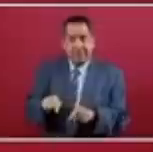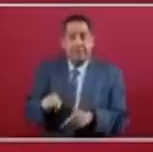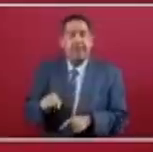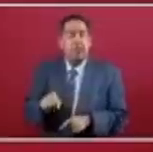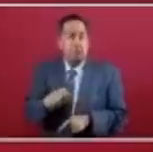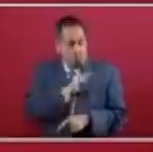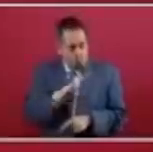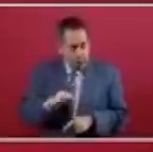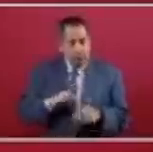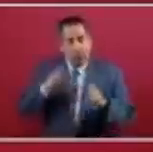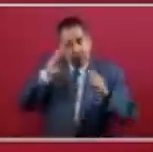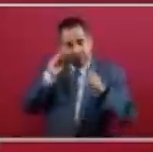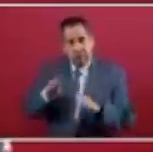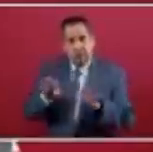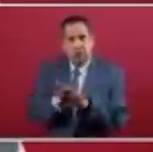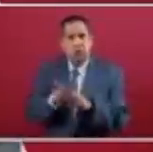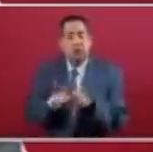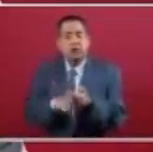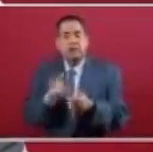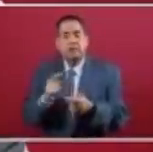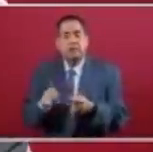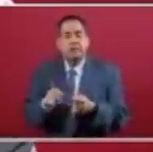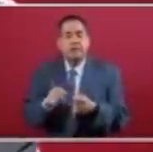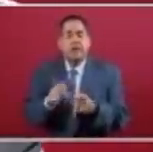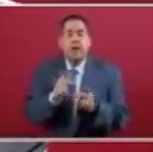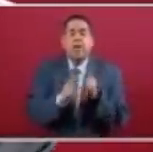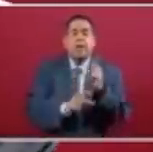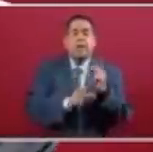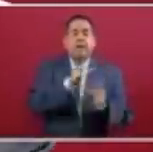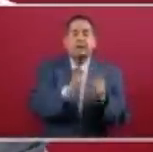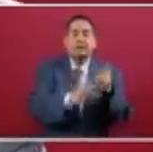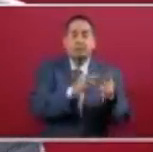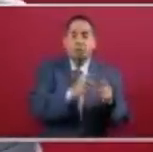ocuparse de los pequeños créditos,